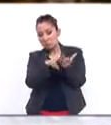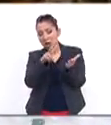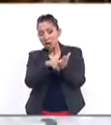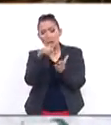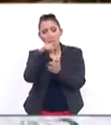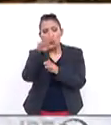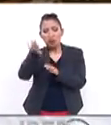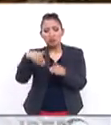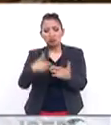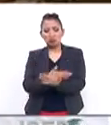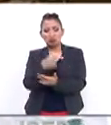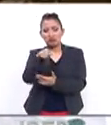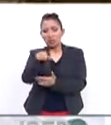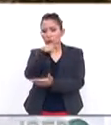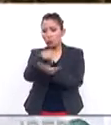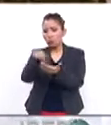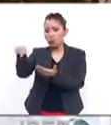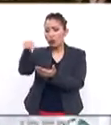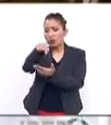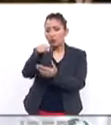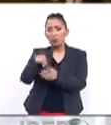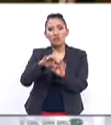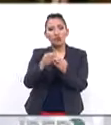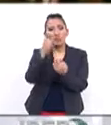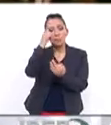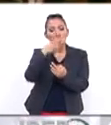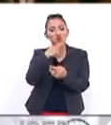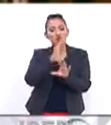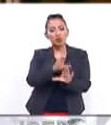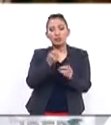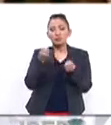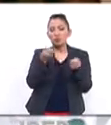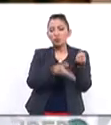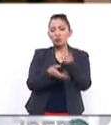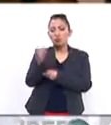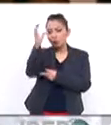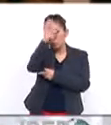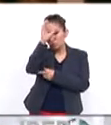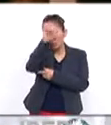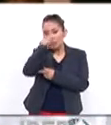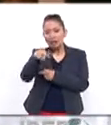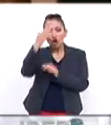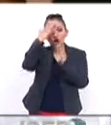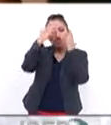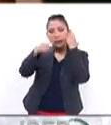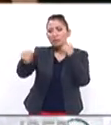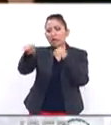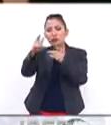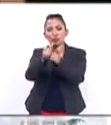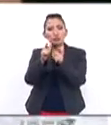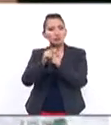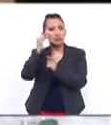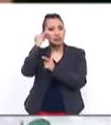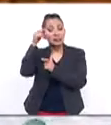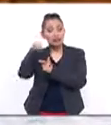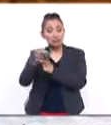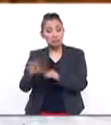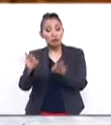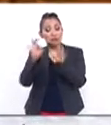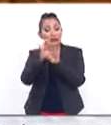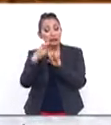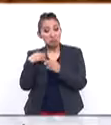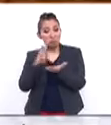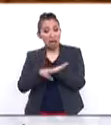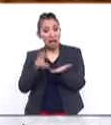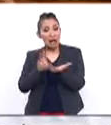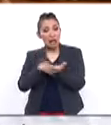de las lenguas maternas y locales como medios para salvaguardar y compartir las culturas y los conocimientos indígenas, que son grandes minas